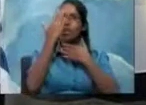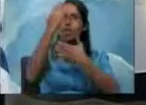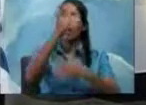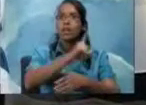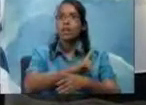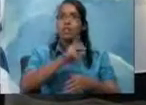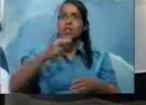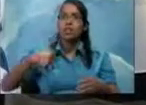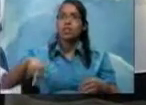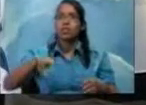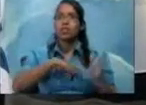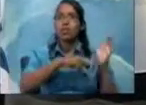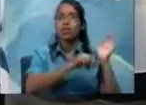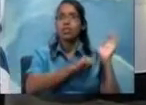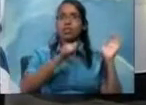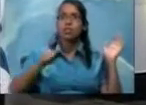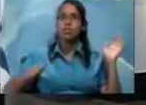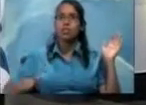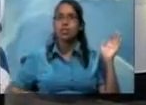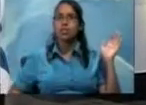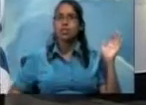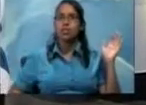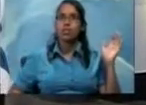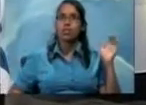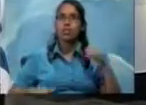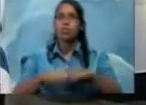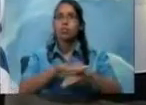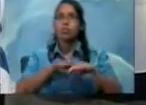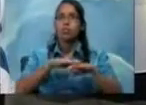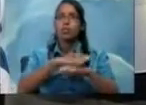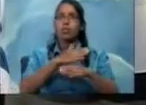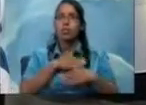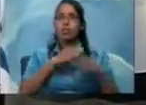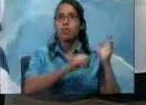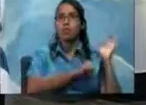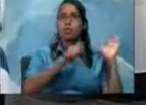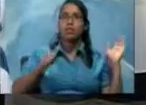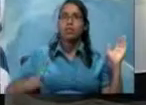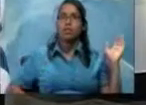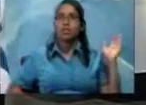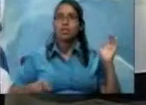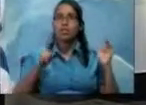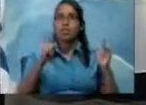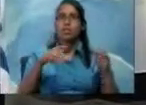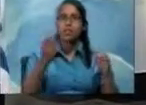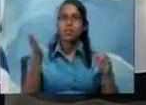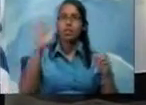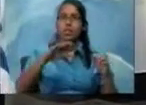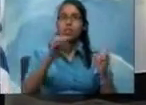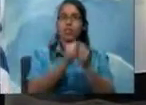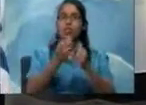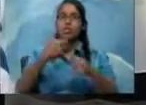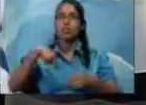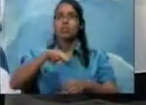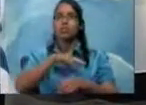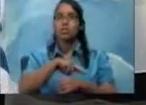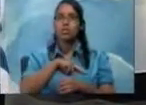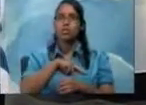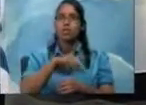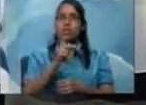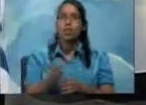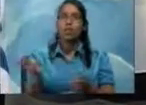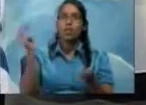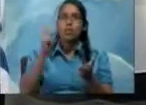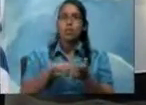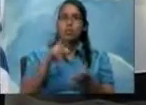nosotros señor Perdóname Señor y perdona también a estos que están con nosotros y a Pedro que fue